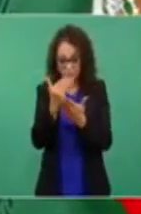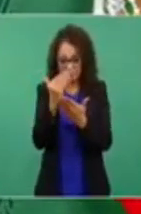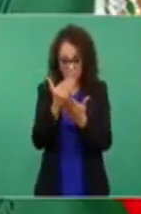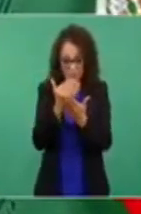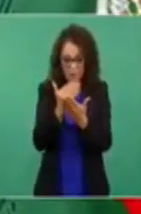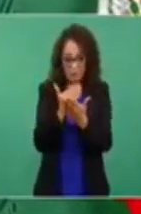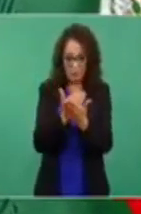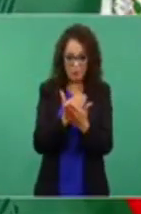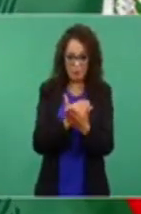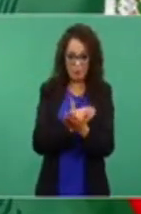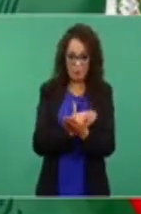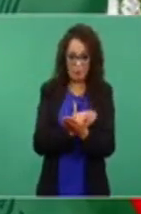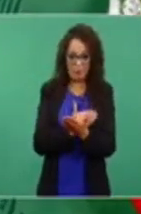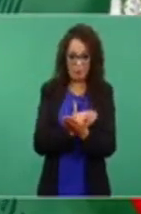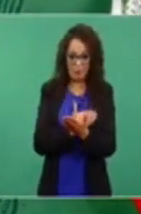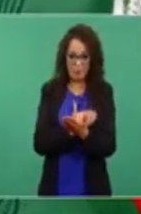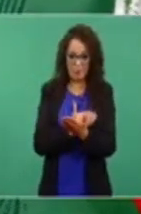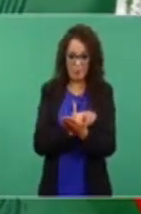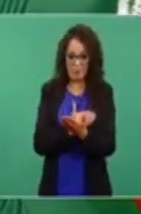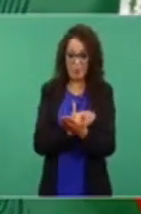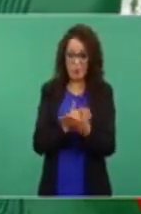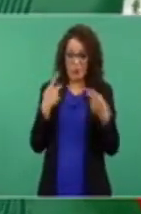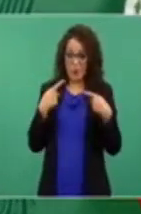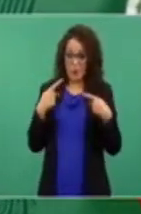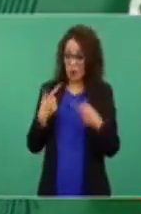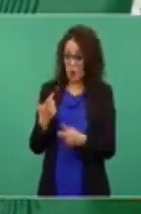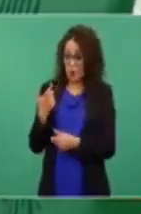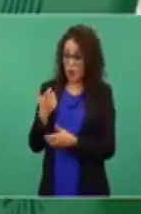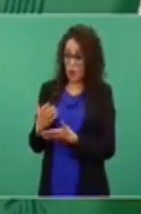No aumento de salario,